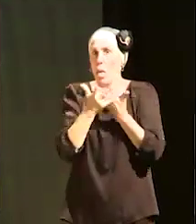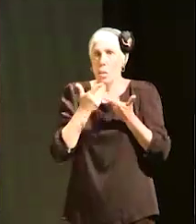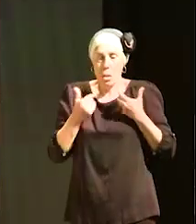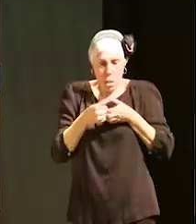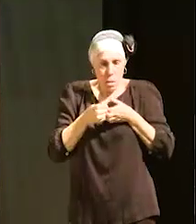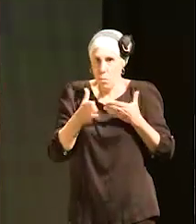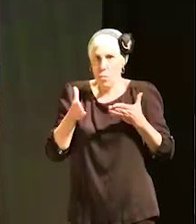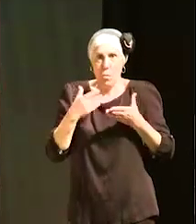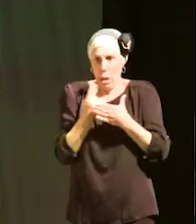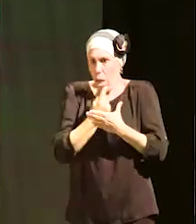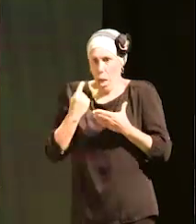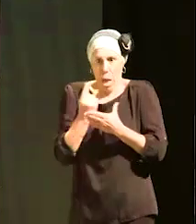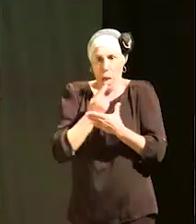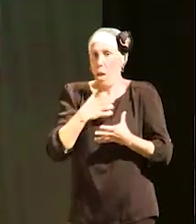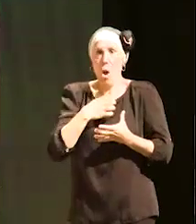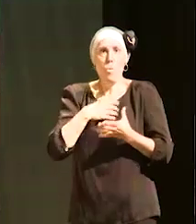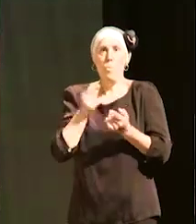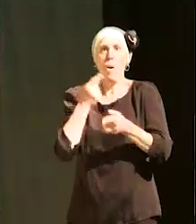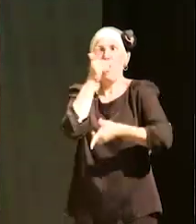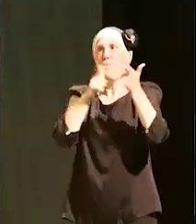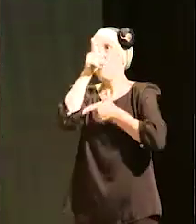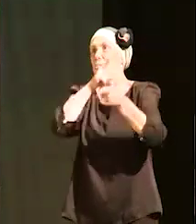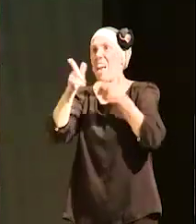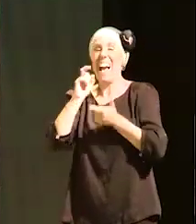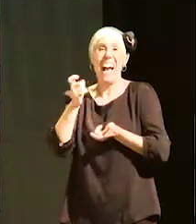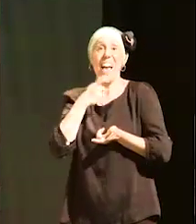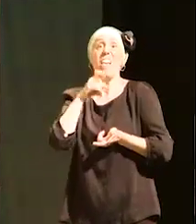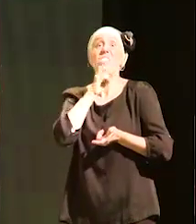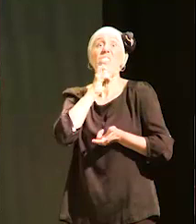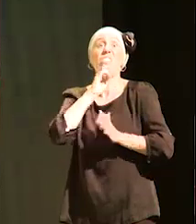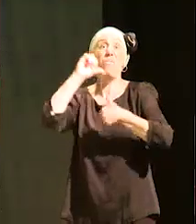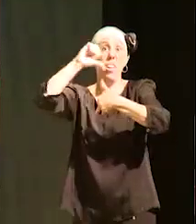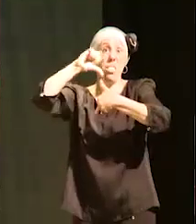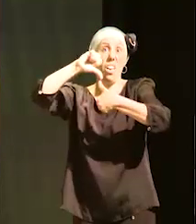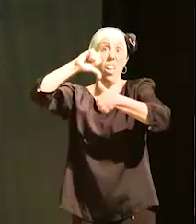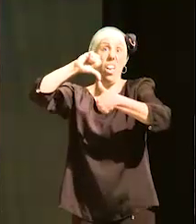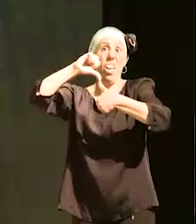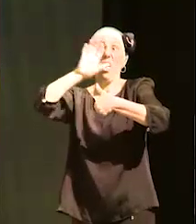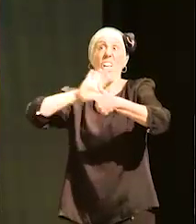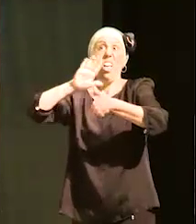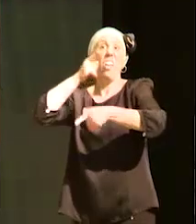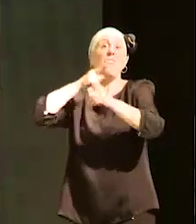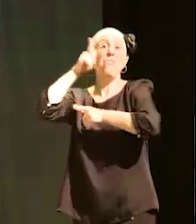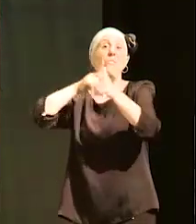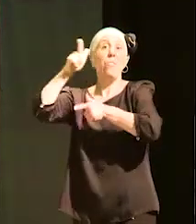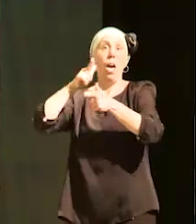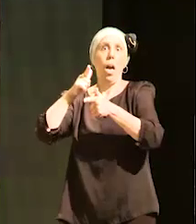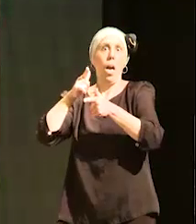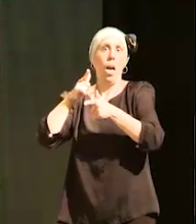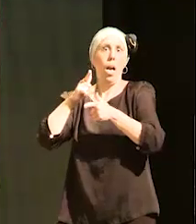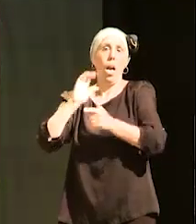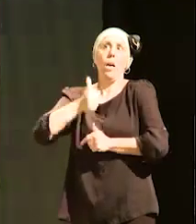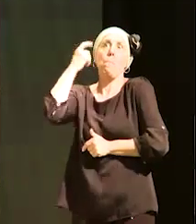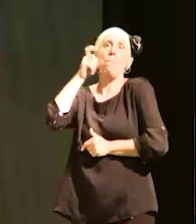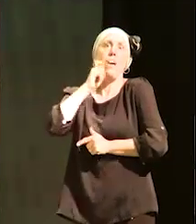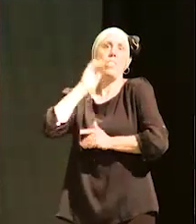así ha sido difícil la circulación regional como no va a ser difícil la circulación hacia